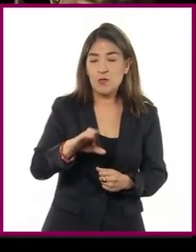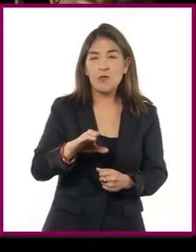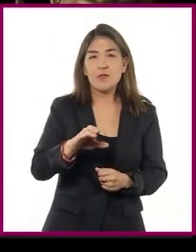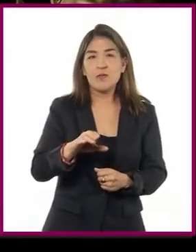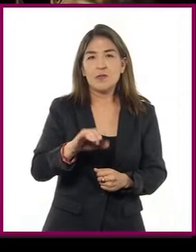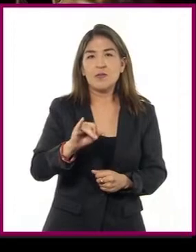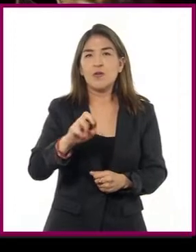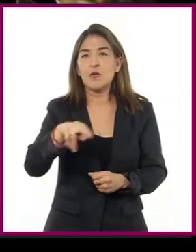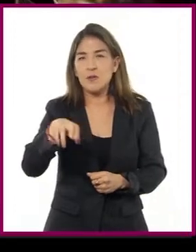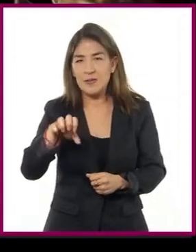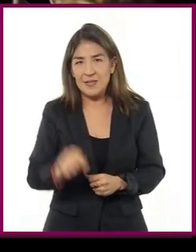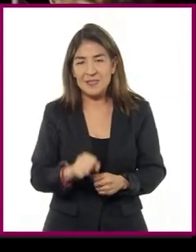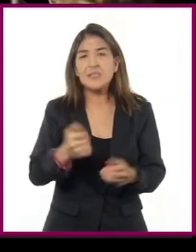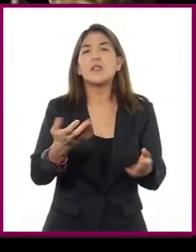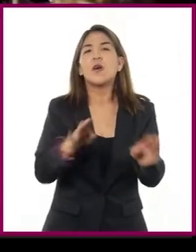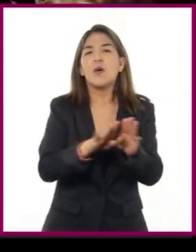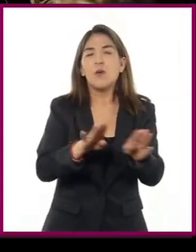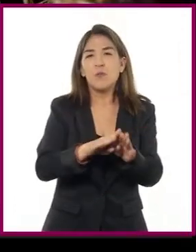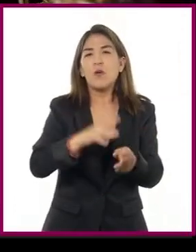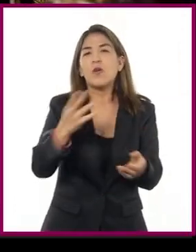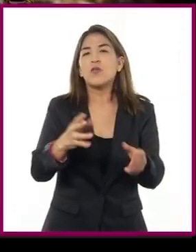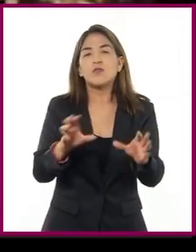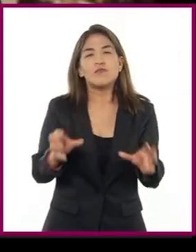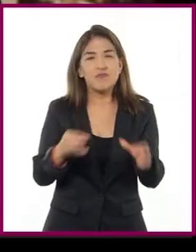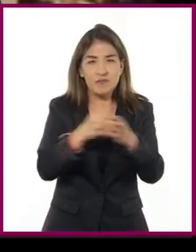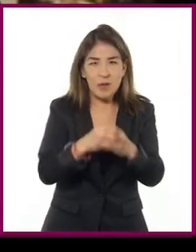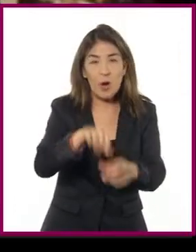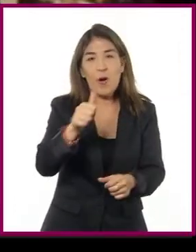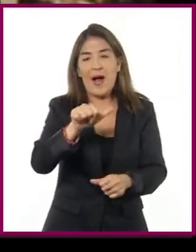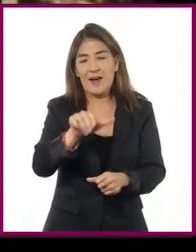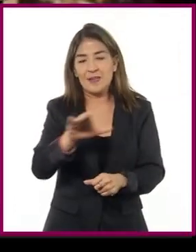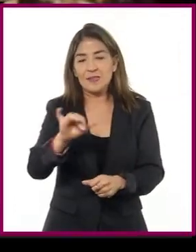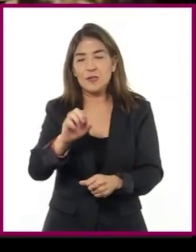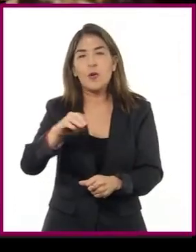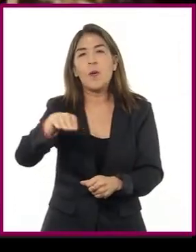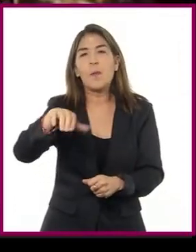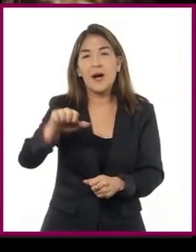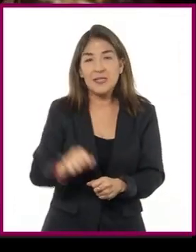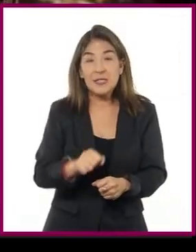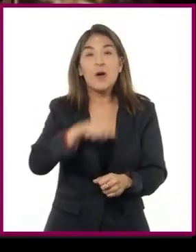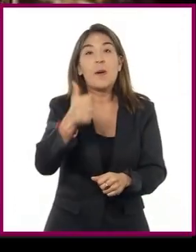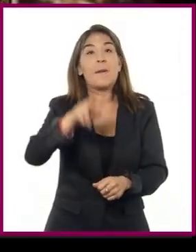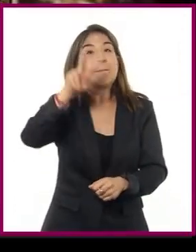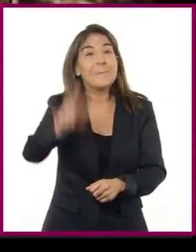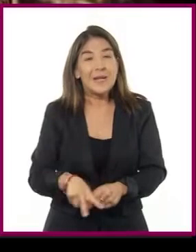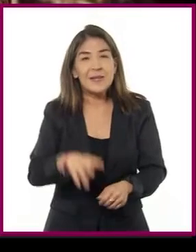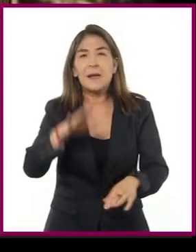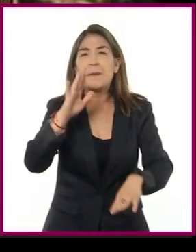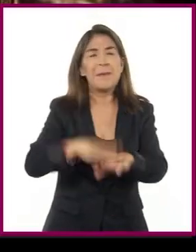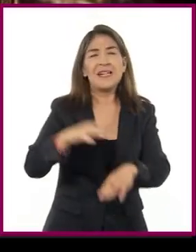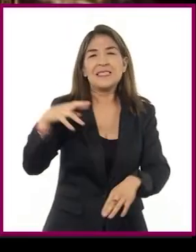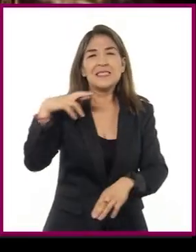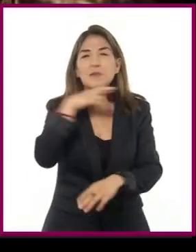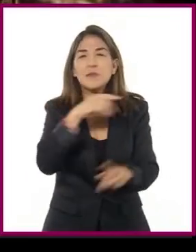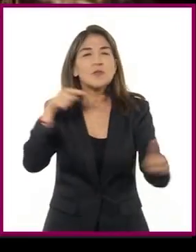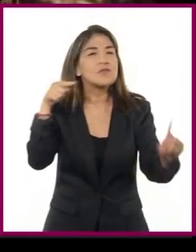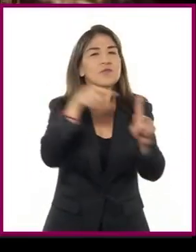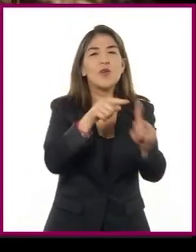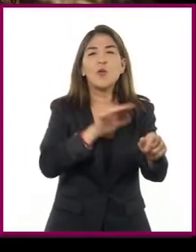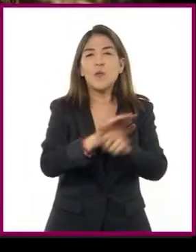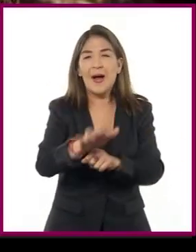comunes o axiomas, y las verdades inmediatas específicas para